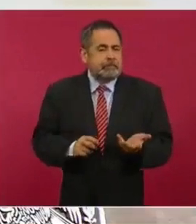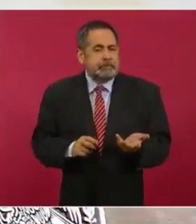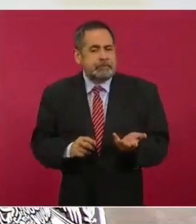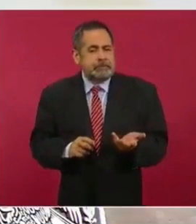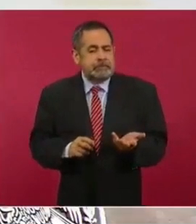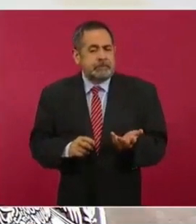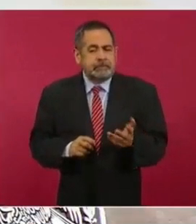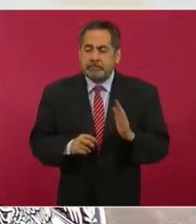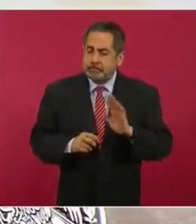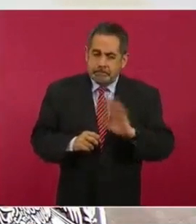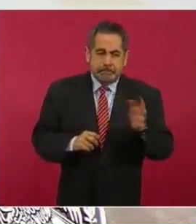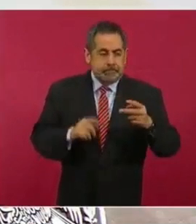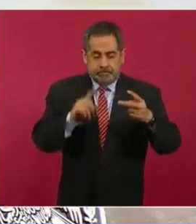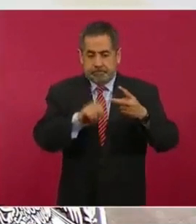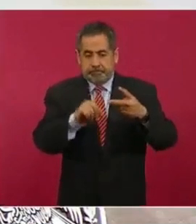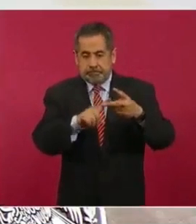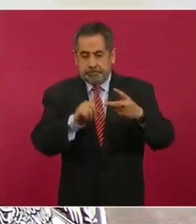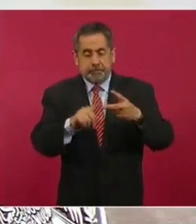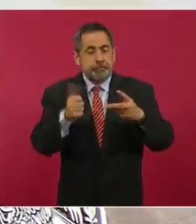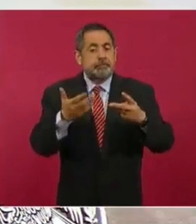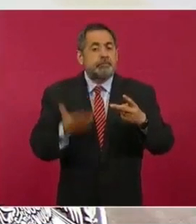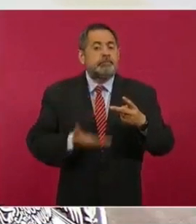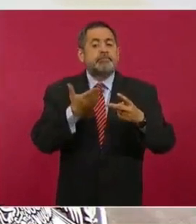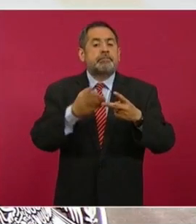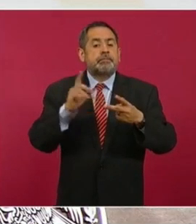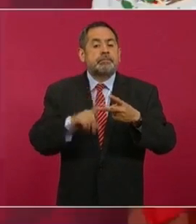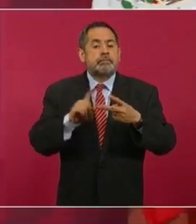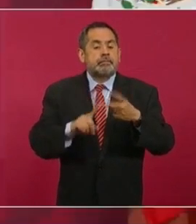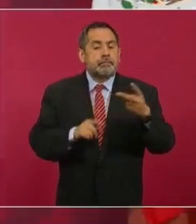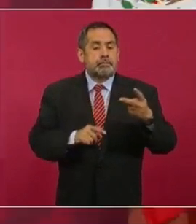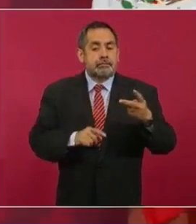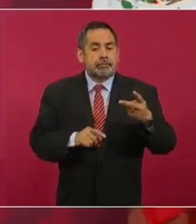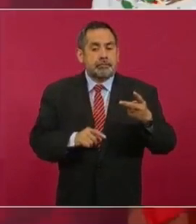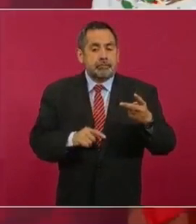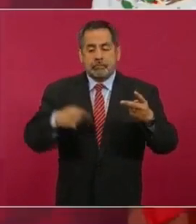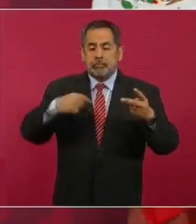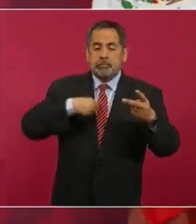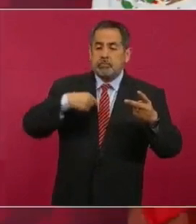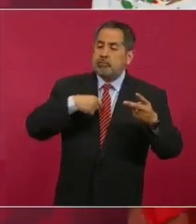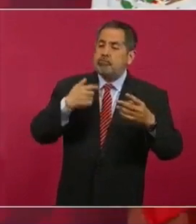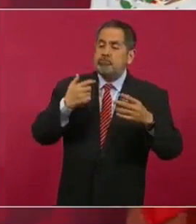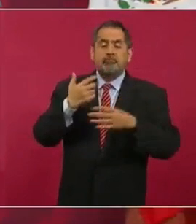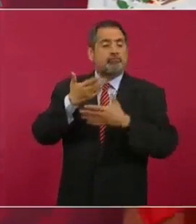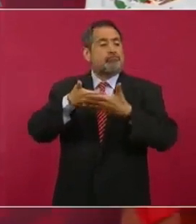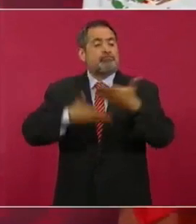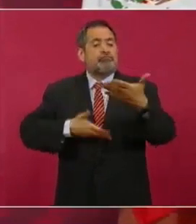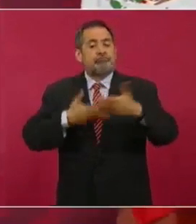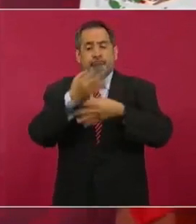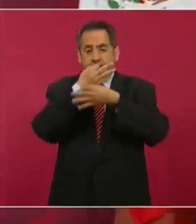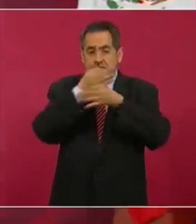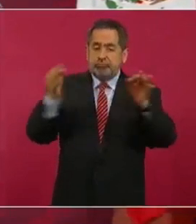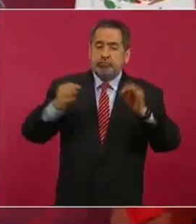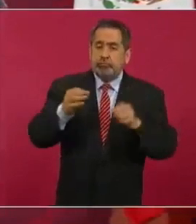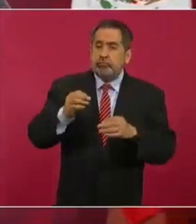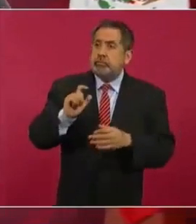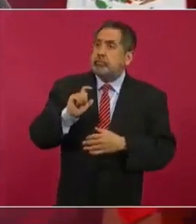y la otra propuesta, que yo declarara una